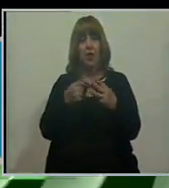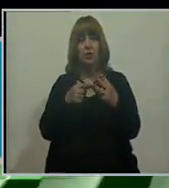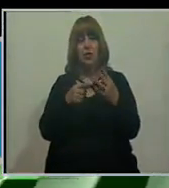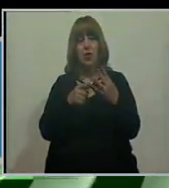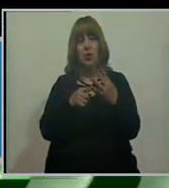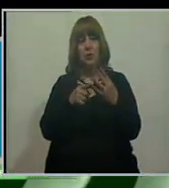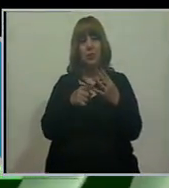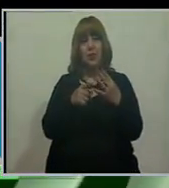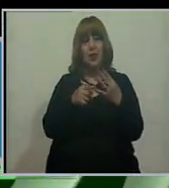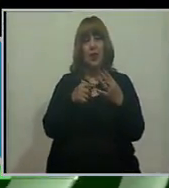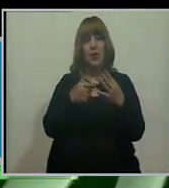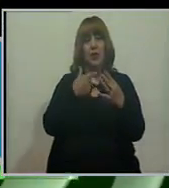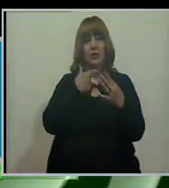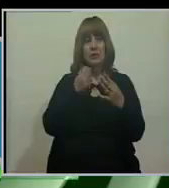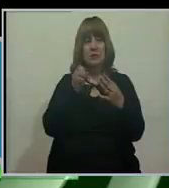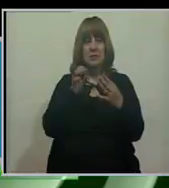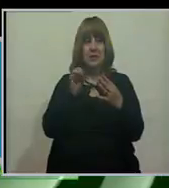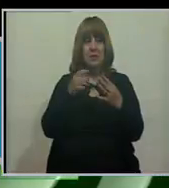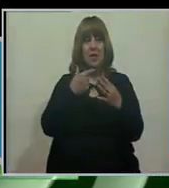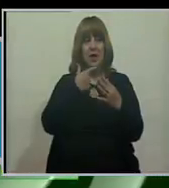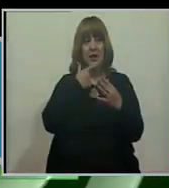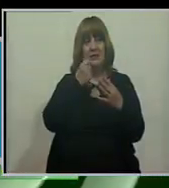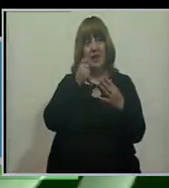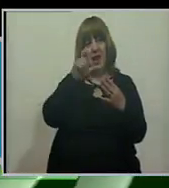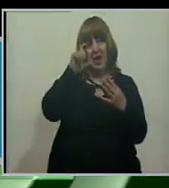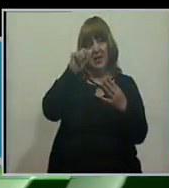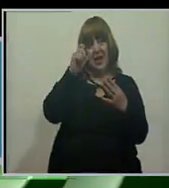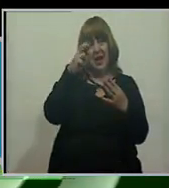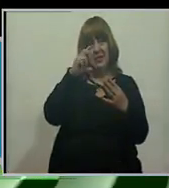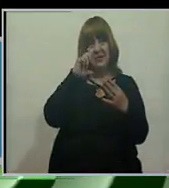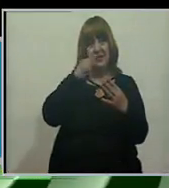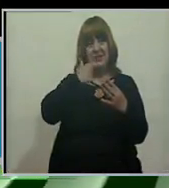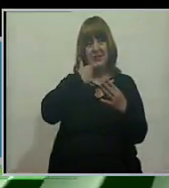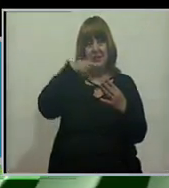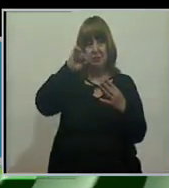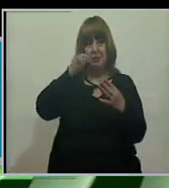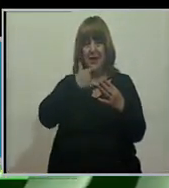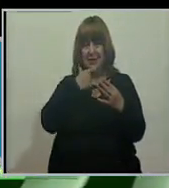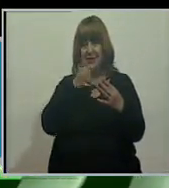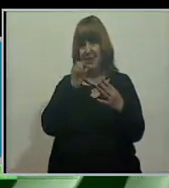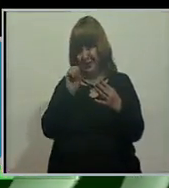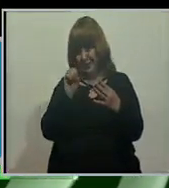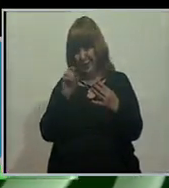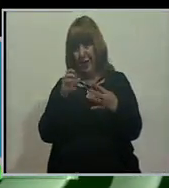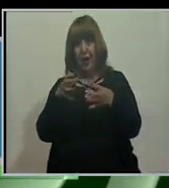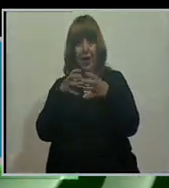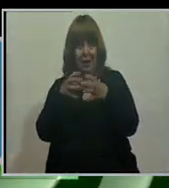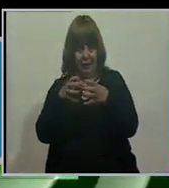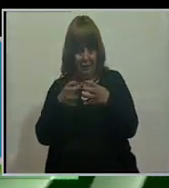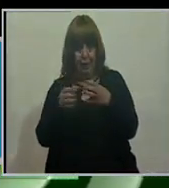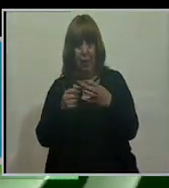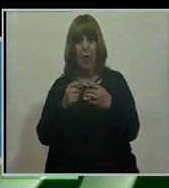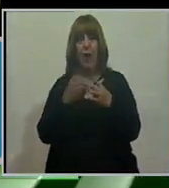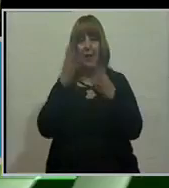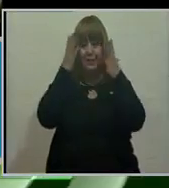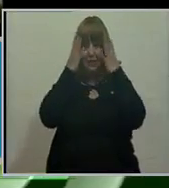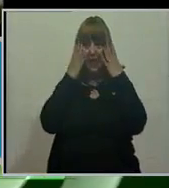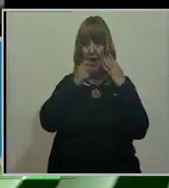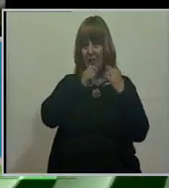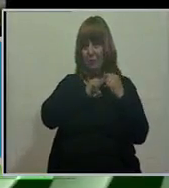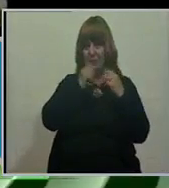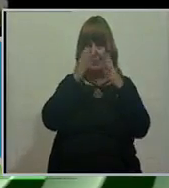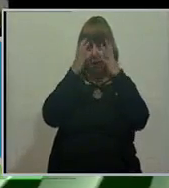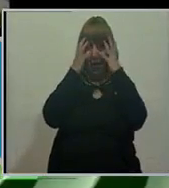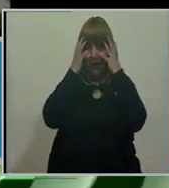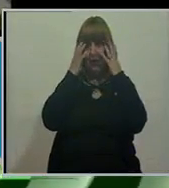acuerdan de este equipo que se hizo popular porque aparecía disfrazado en la previa de cada partido? Con caretas o con, o